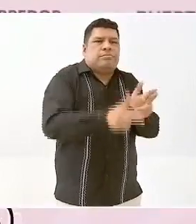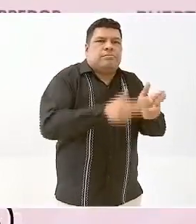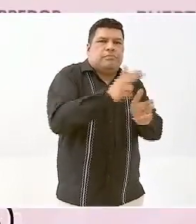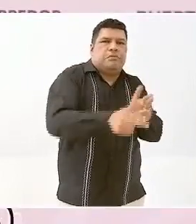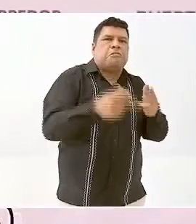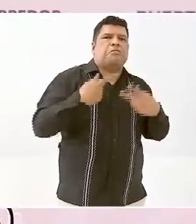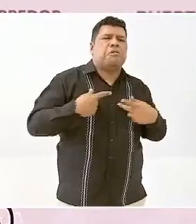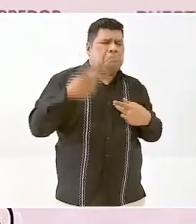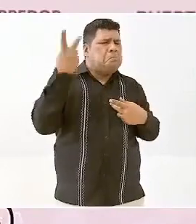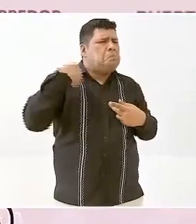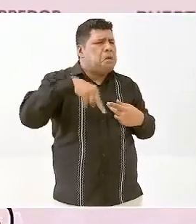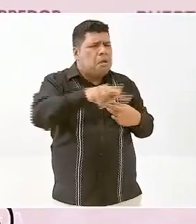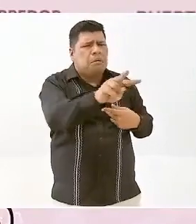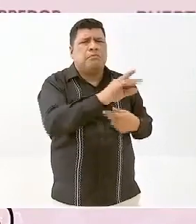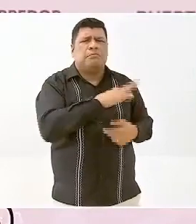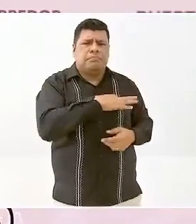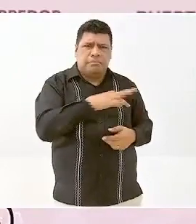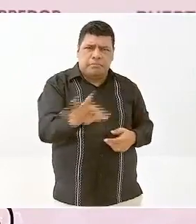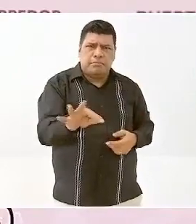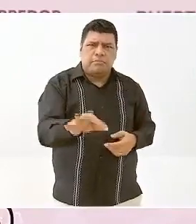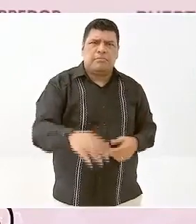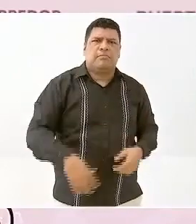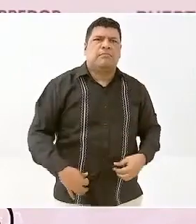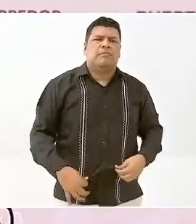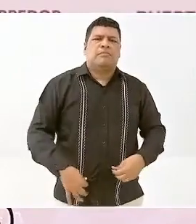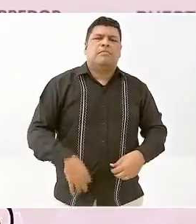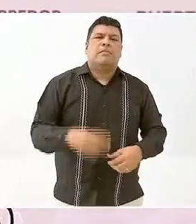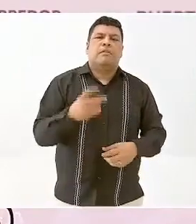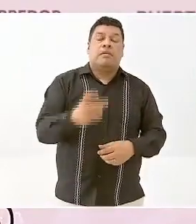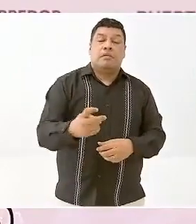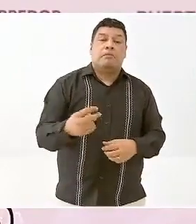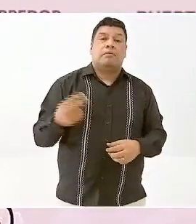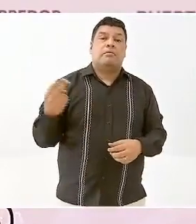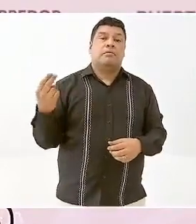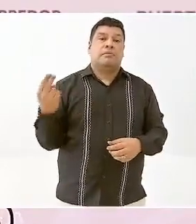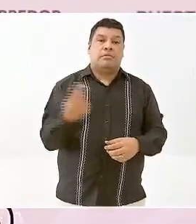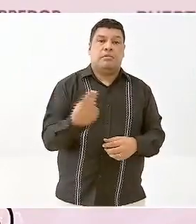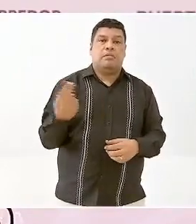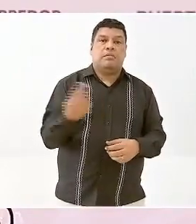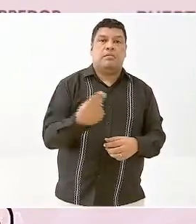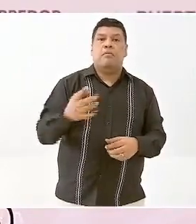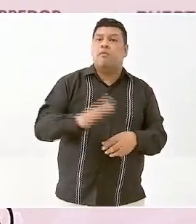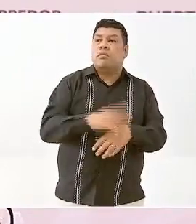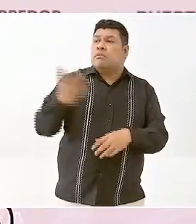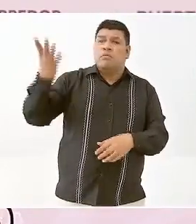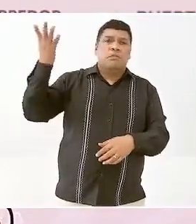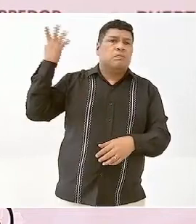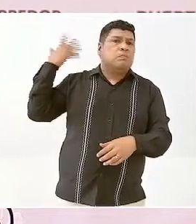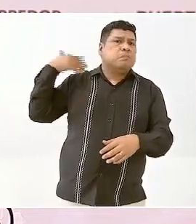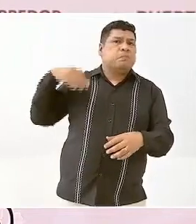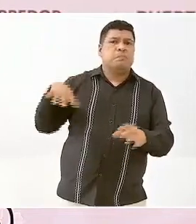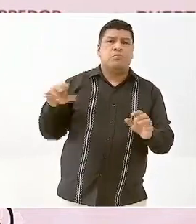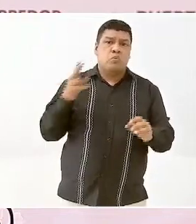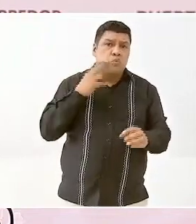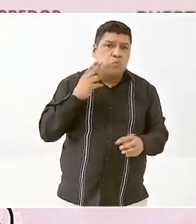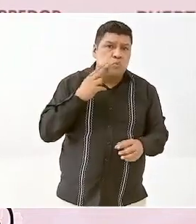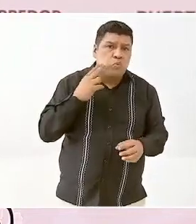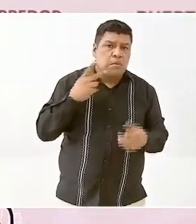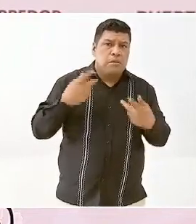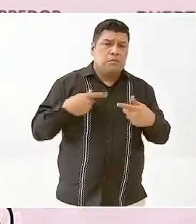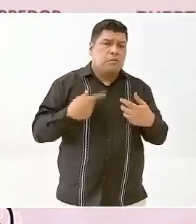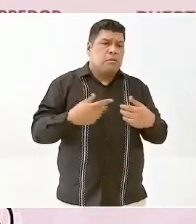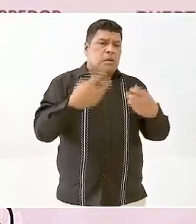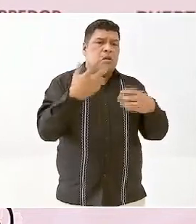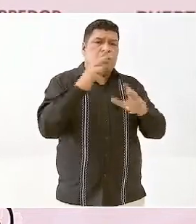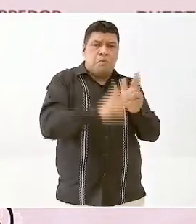pasajeros, que ya no se construían, no operaban ferrocarriles